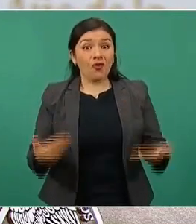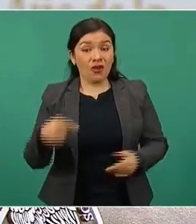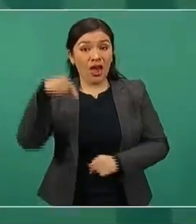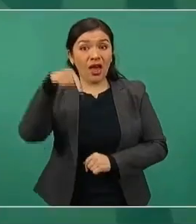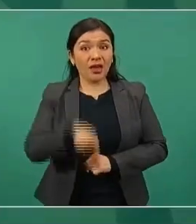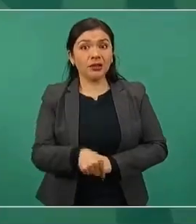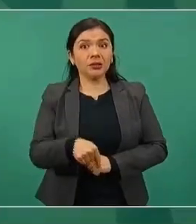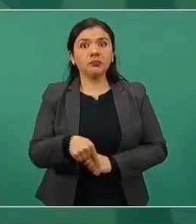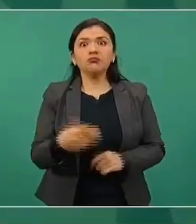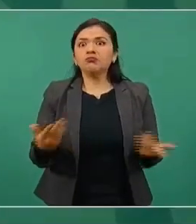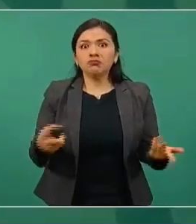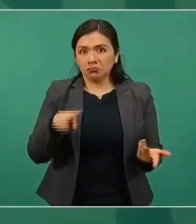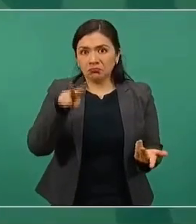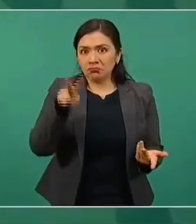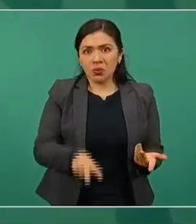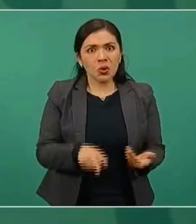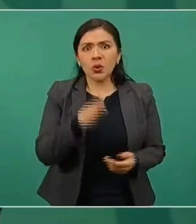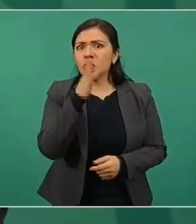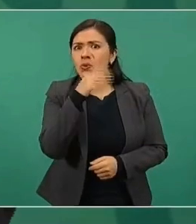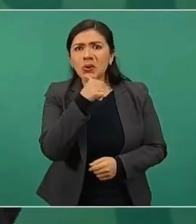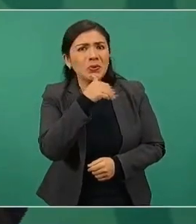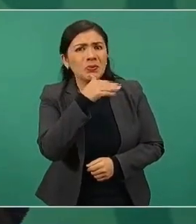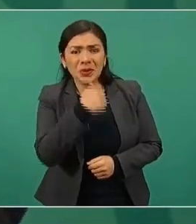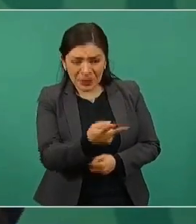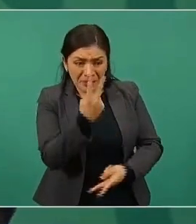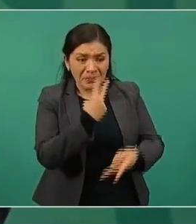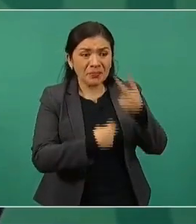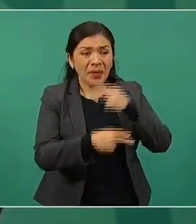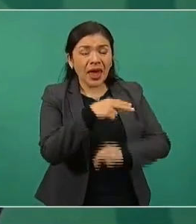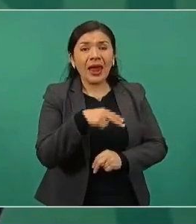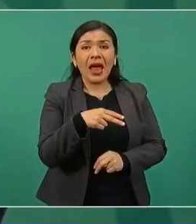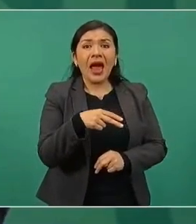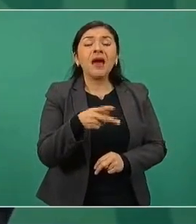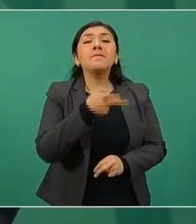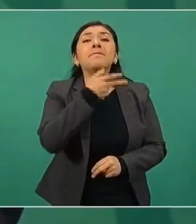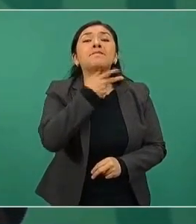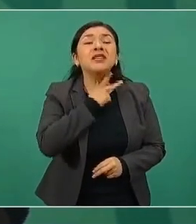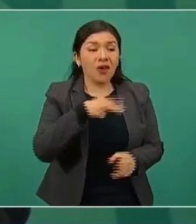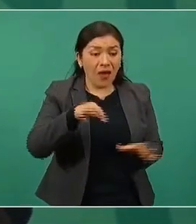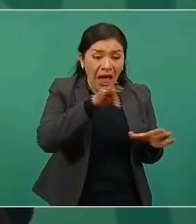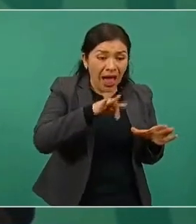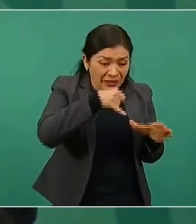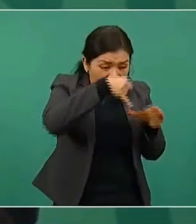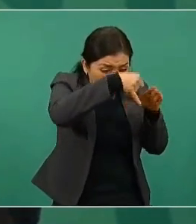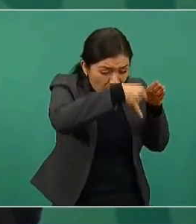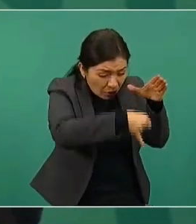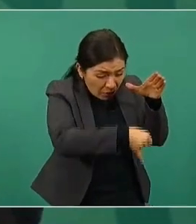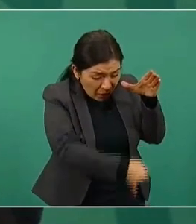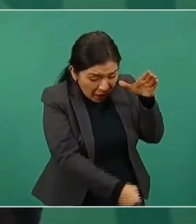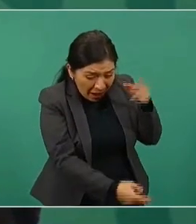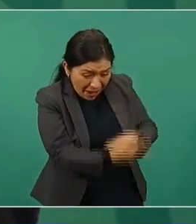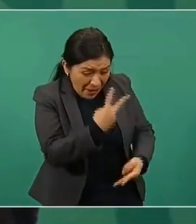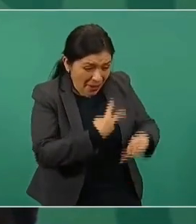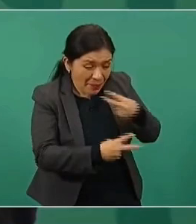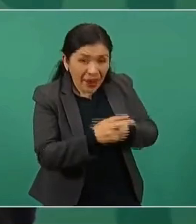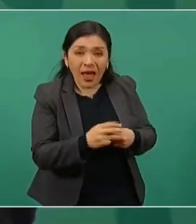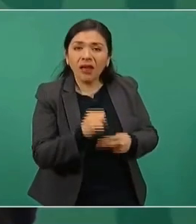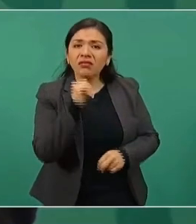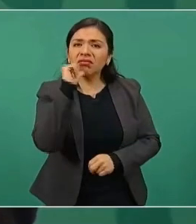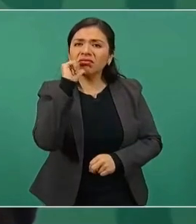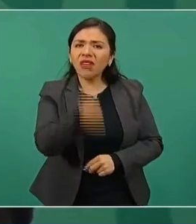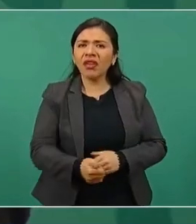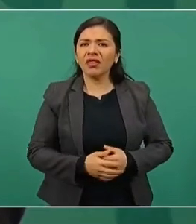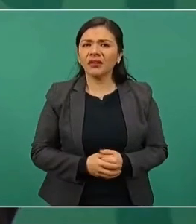ha podido extraerse una gota de aceite de aguas profundas. El presidente tenía